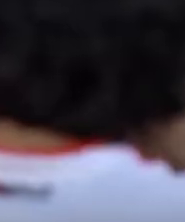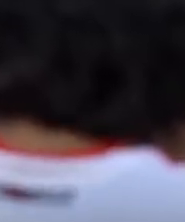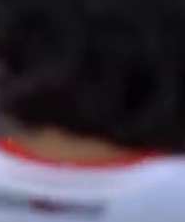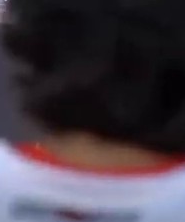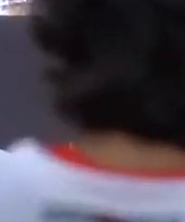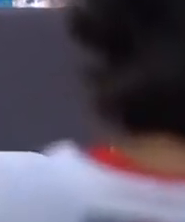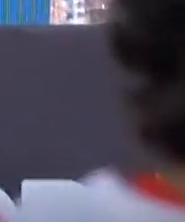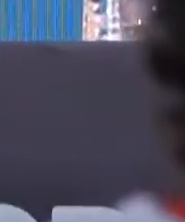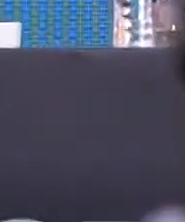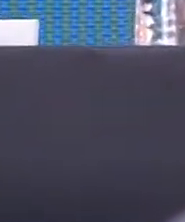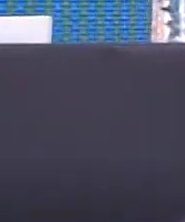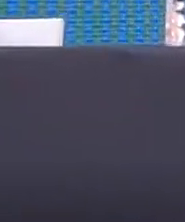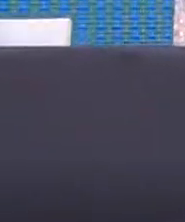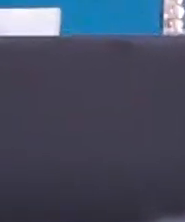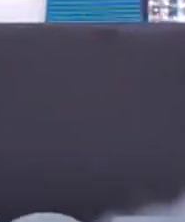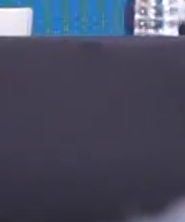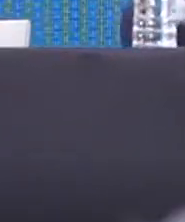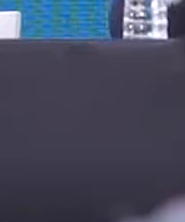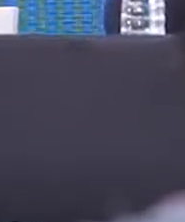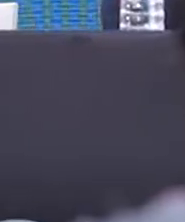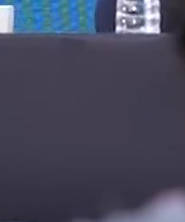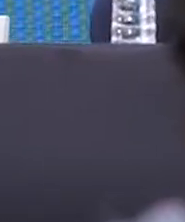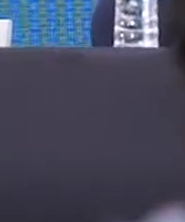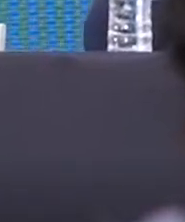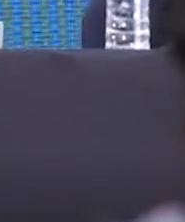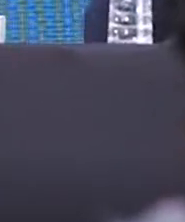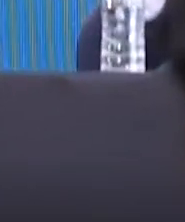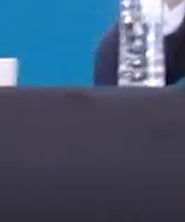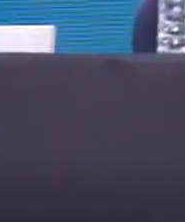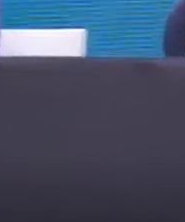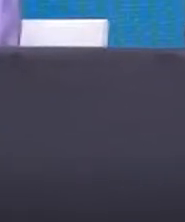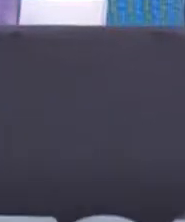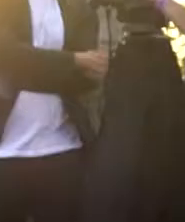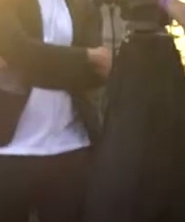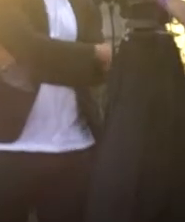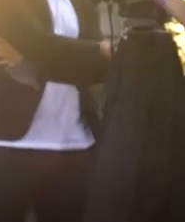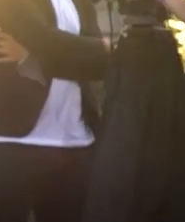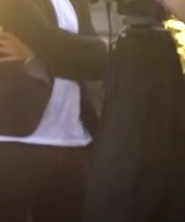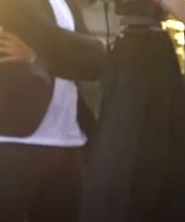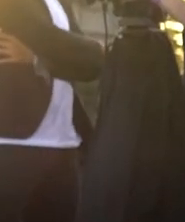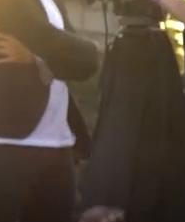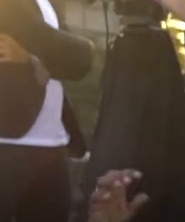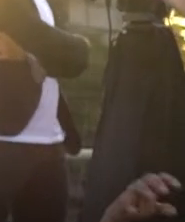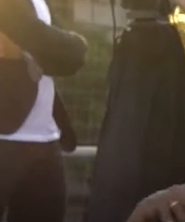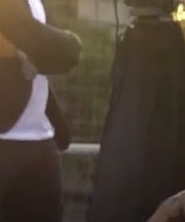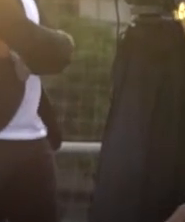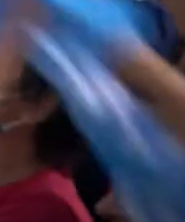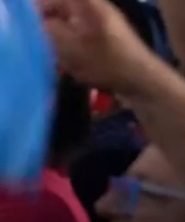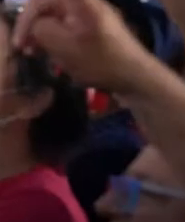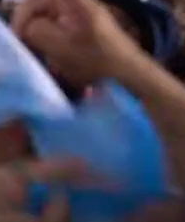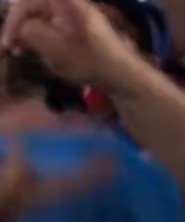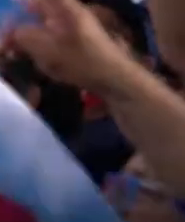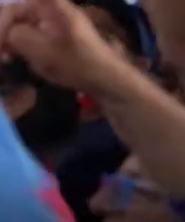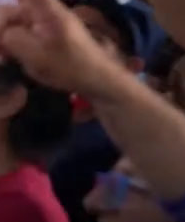decirle sí a la educación pública, gratuita, de calidad e inclusiva. Digámosle basta